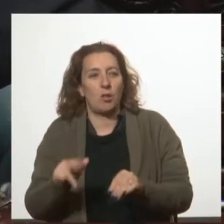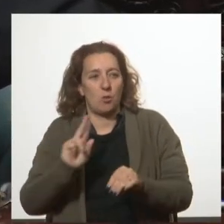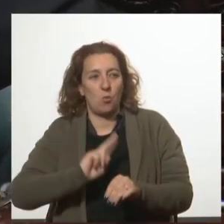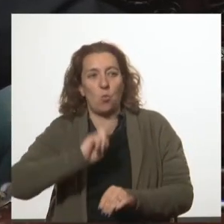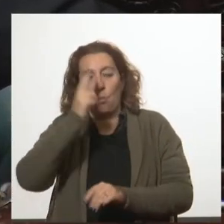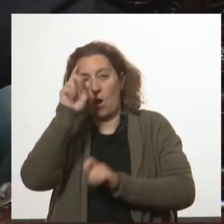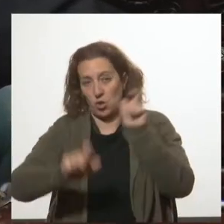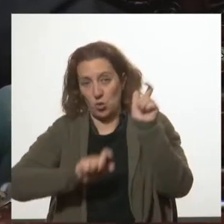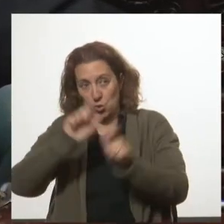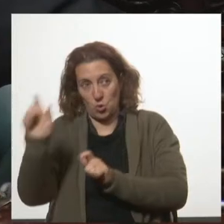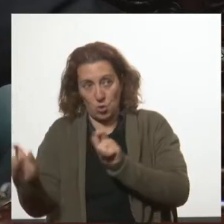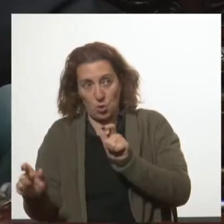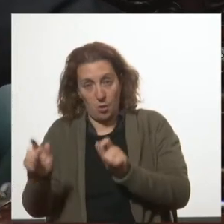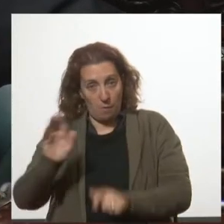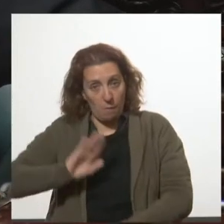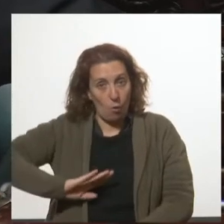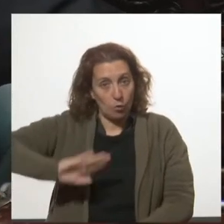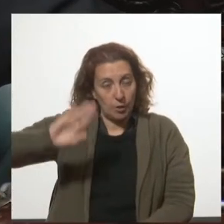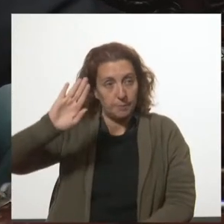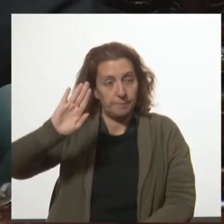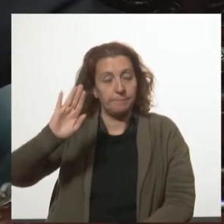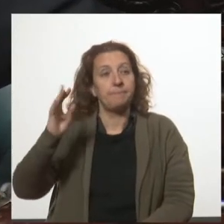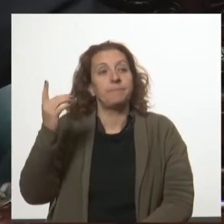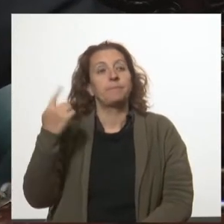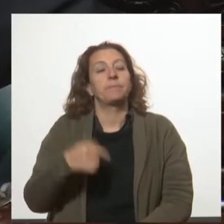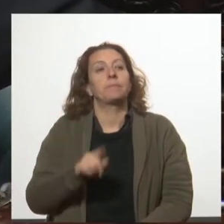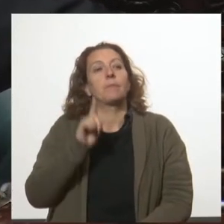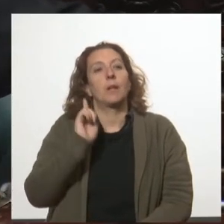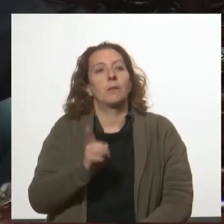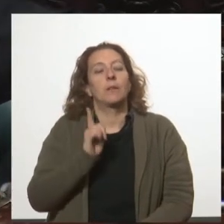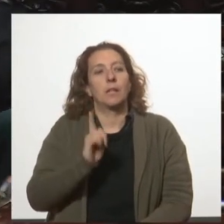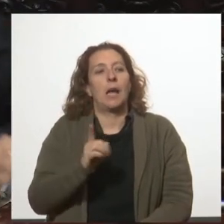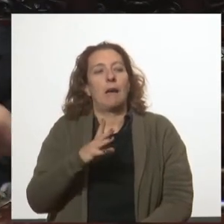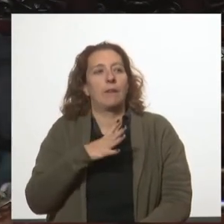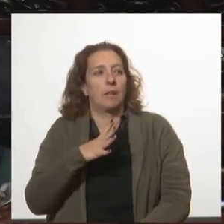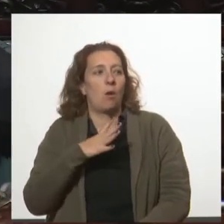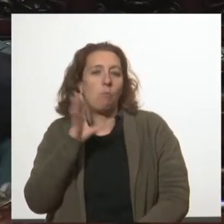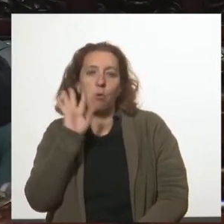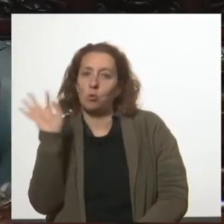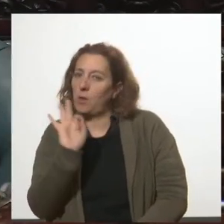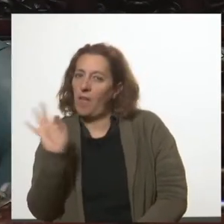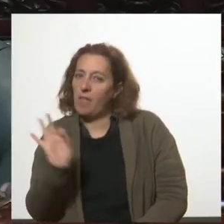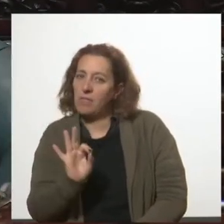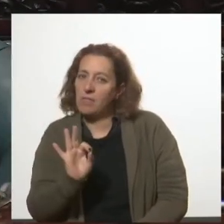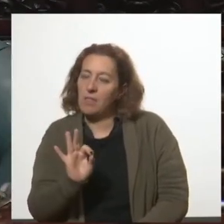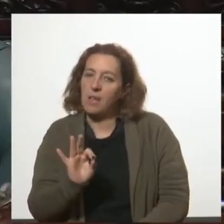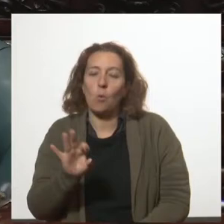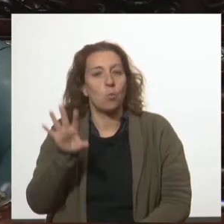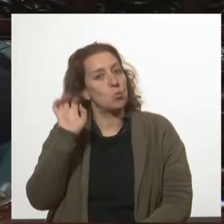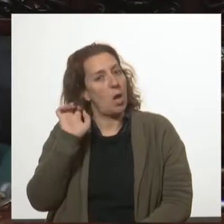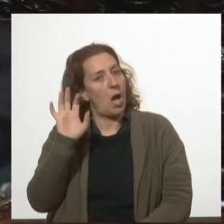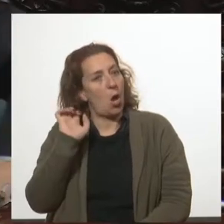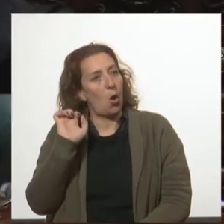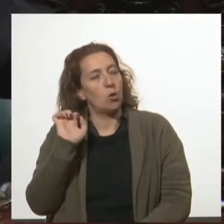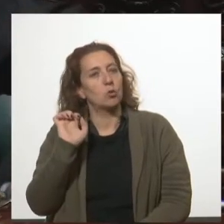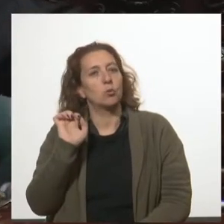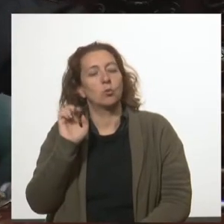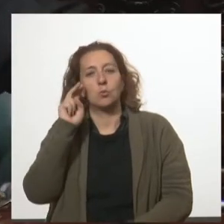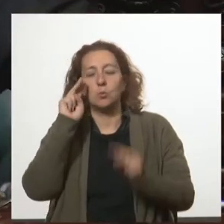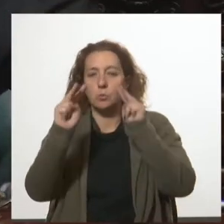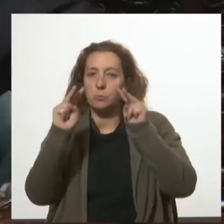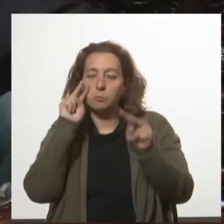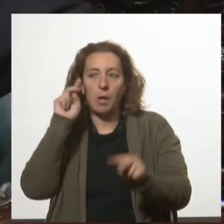votan y que tendría que haber tenido la oportunidad de escucharlos de ver sus